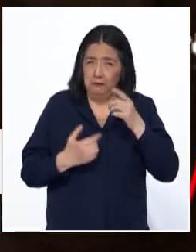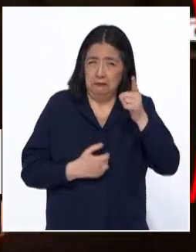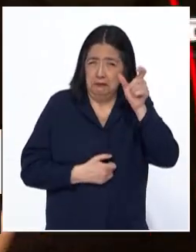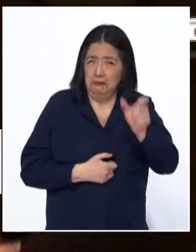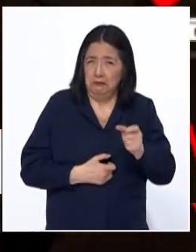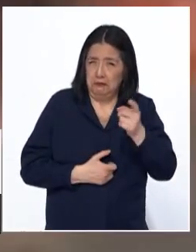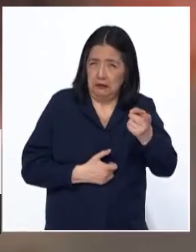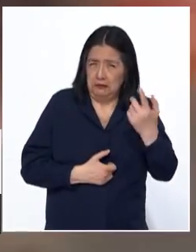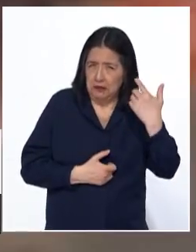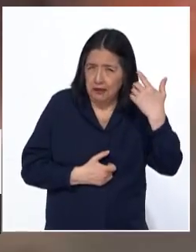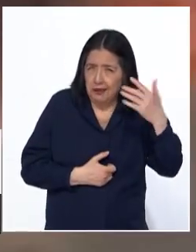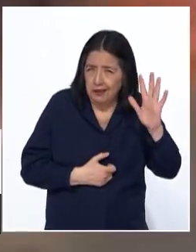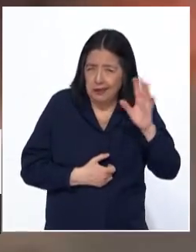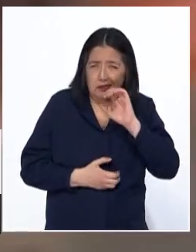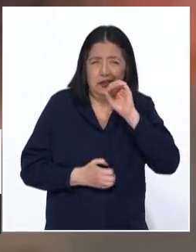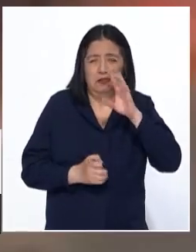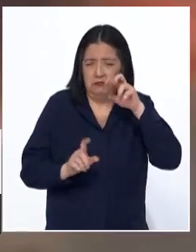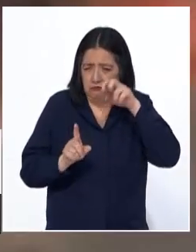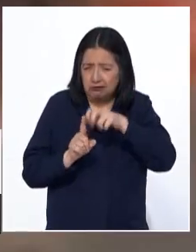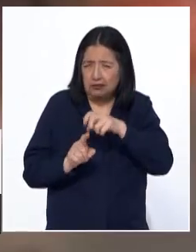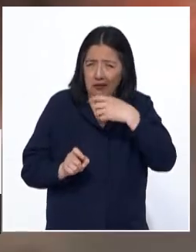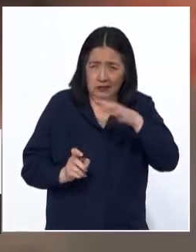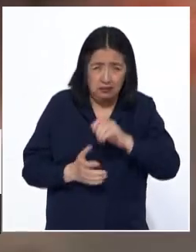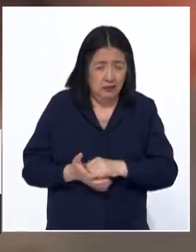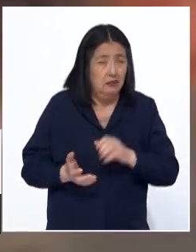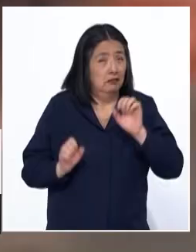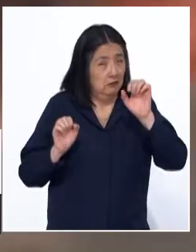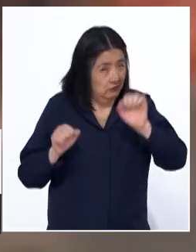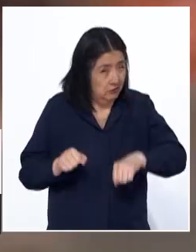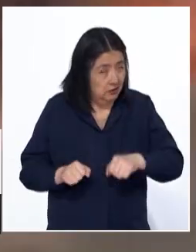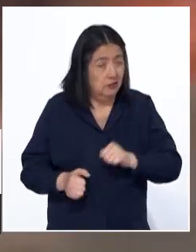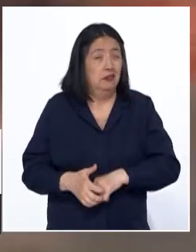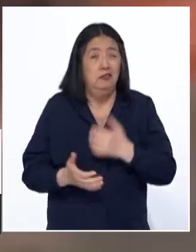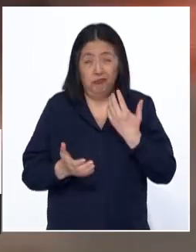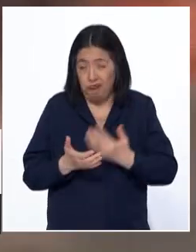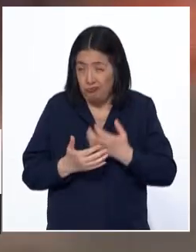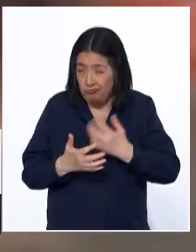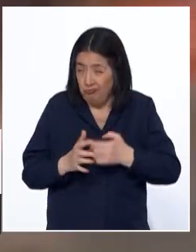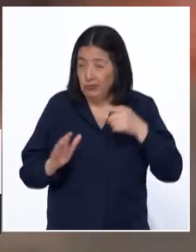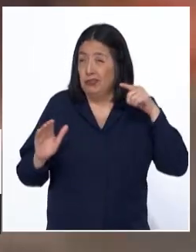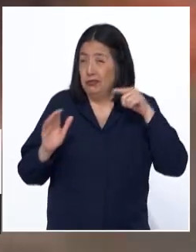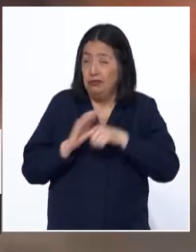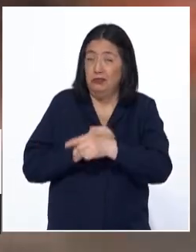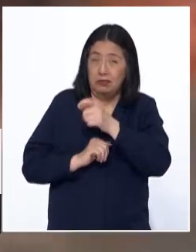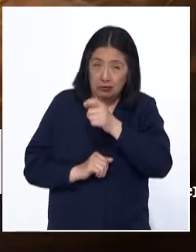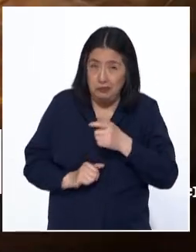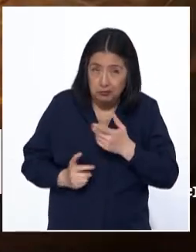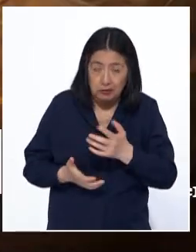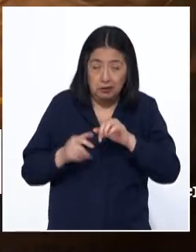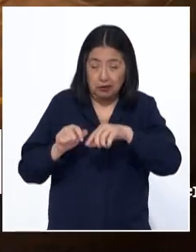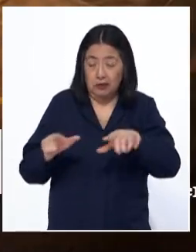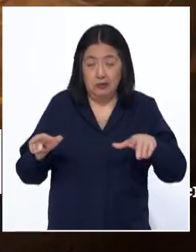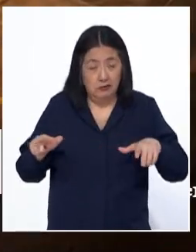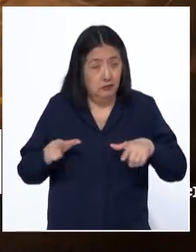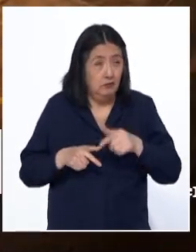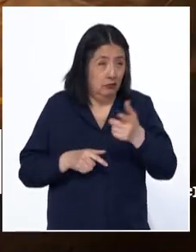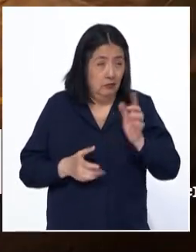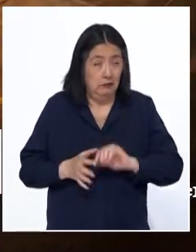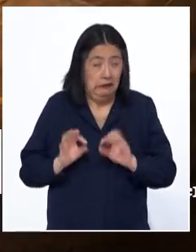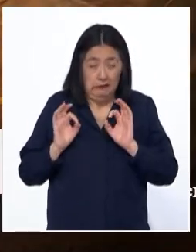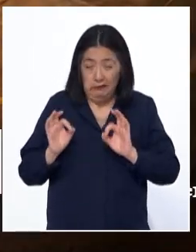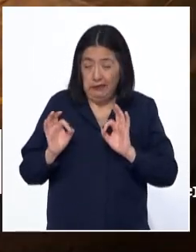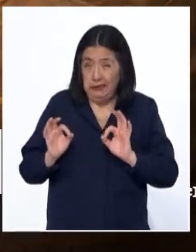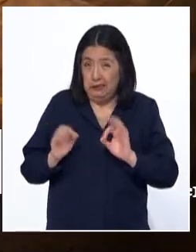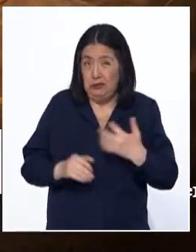persona sindicada de haber cometido concretamente un acto criminal en esta zona muy